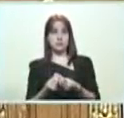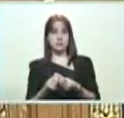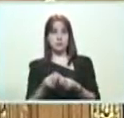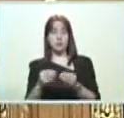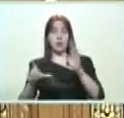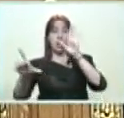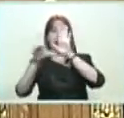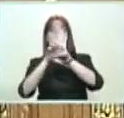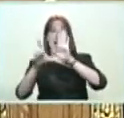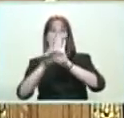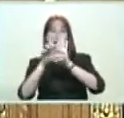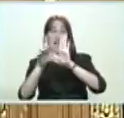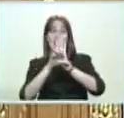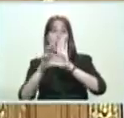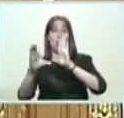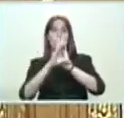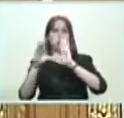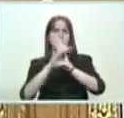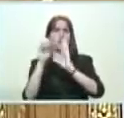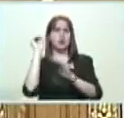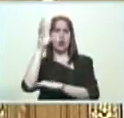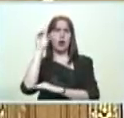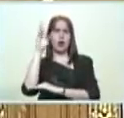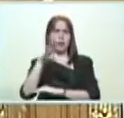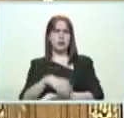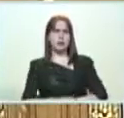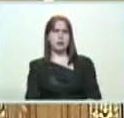una ley de carácter constitucional.